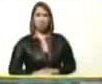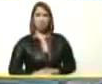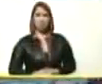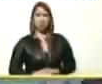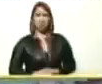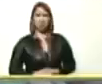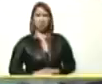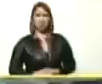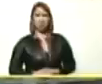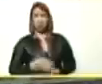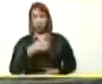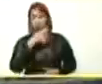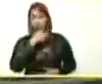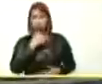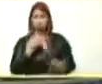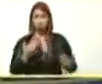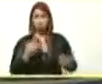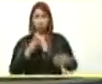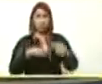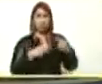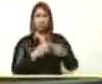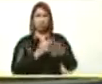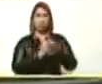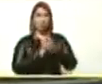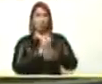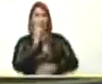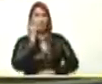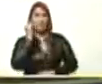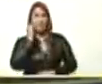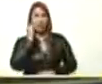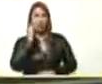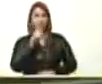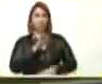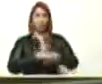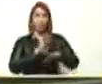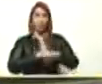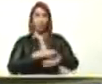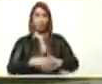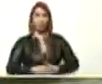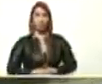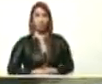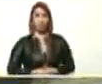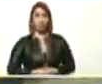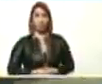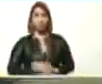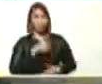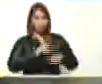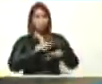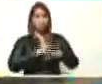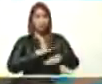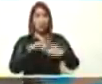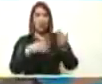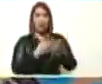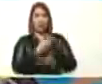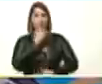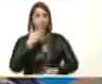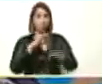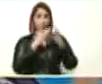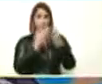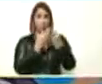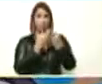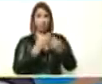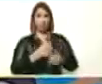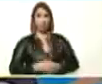no ha habido pues ningún compañero que esto ocurre esto ocurre hasta en las mejores familias